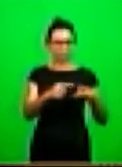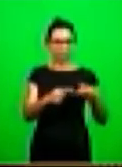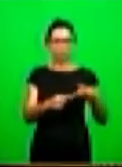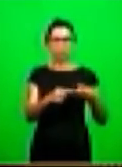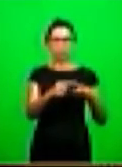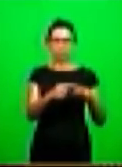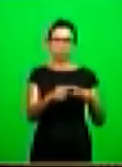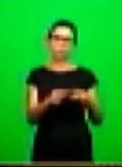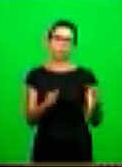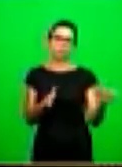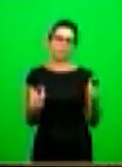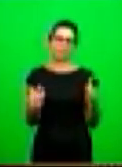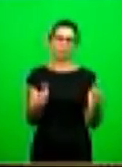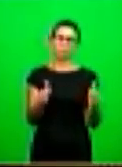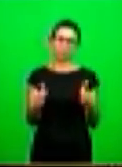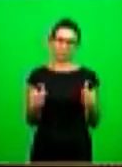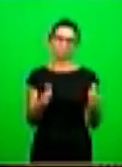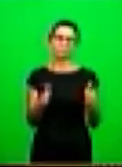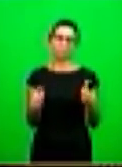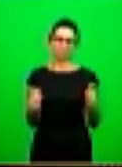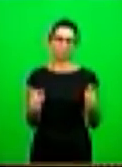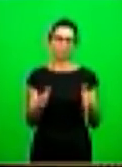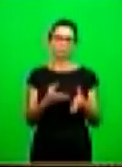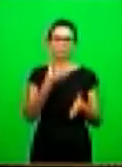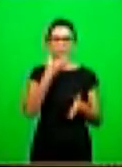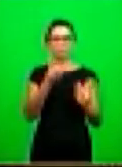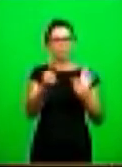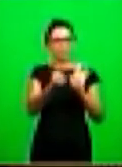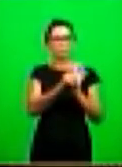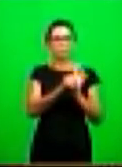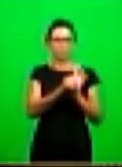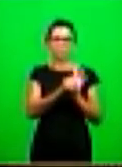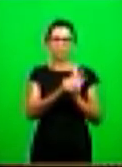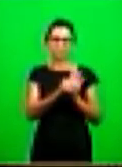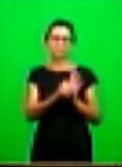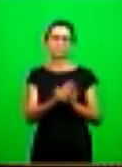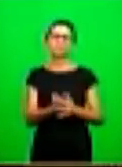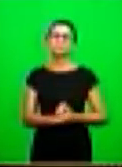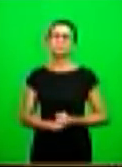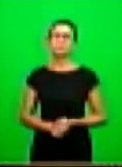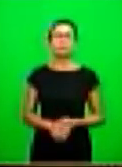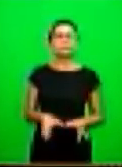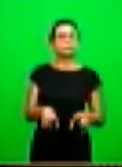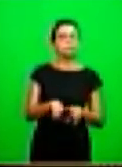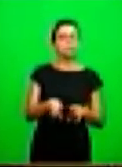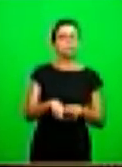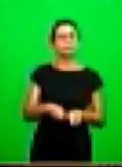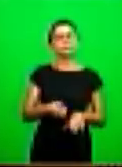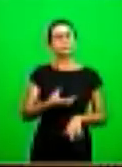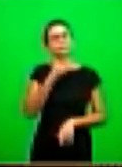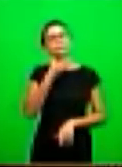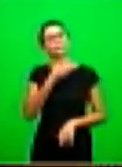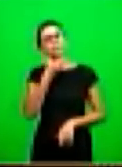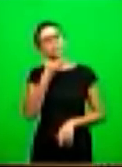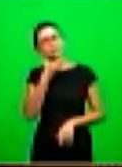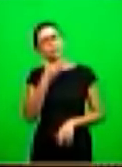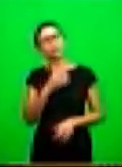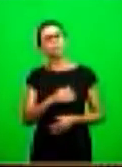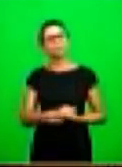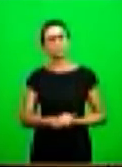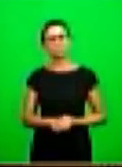Navidad viene a marcar el nacimiento de Jesús, viene a marcar esta época. Pero Navidad también, nosotros vemos que